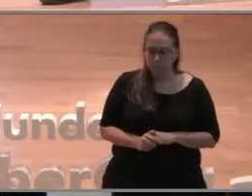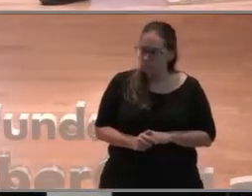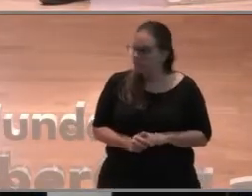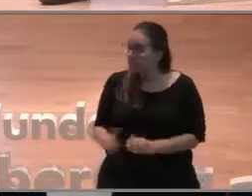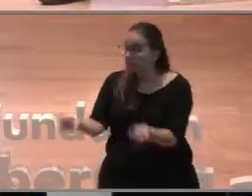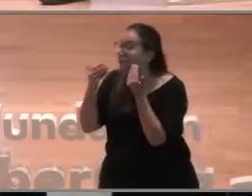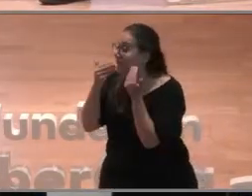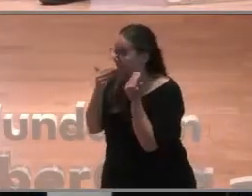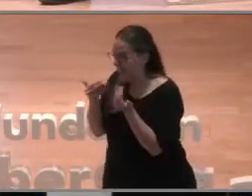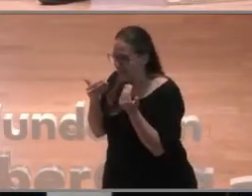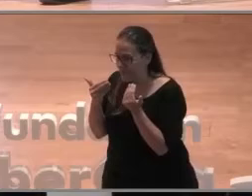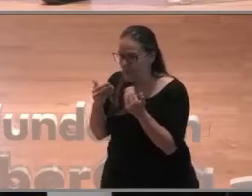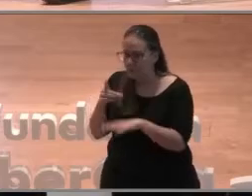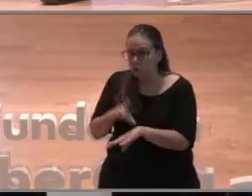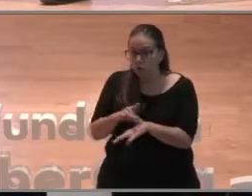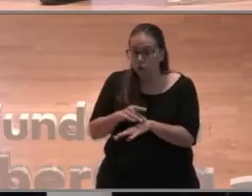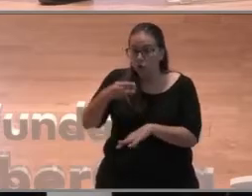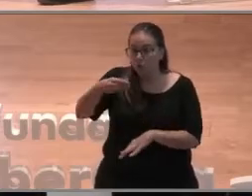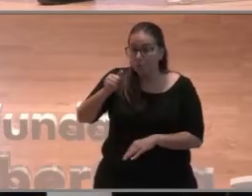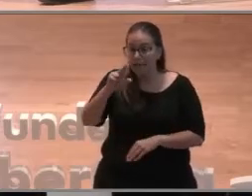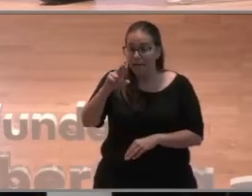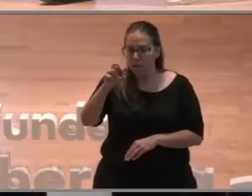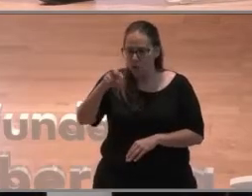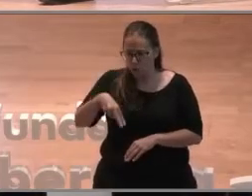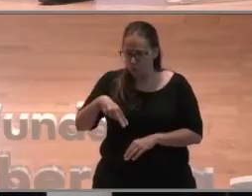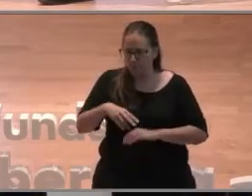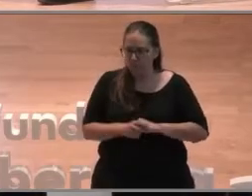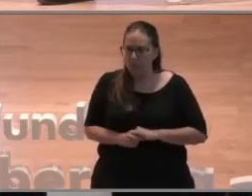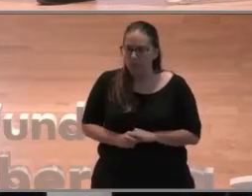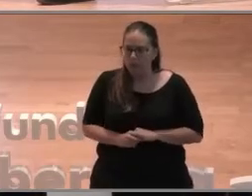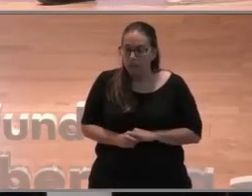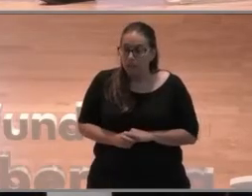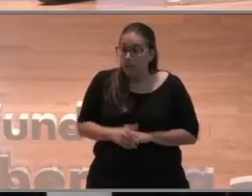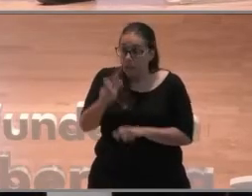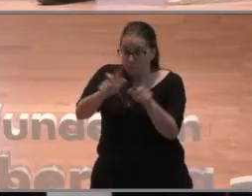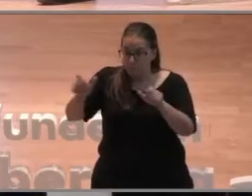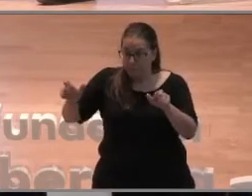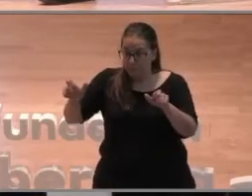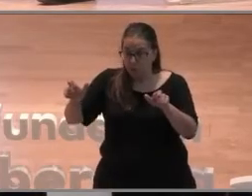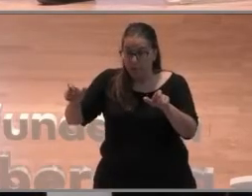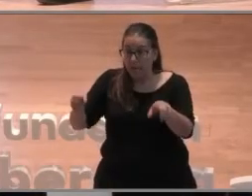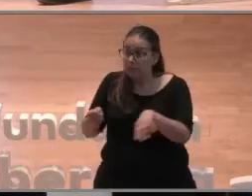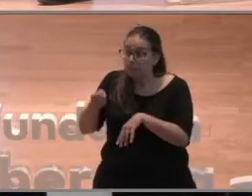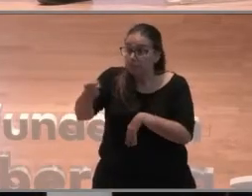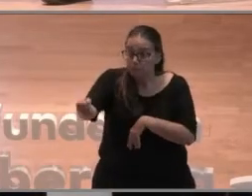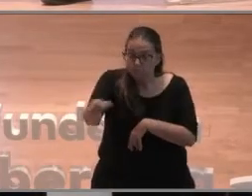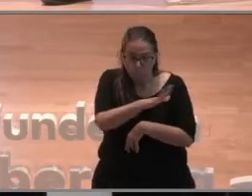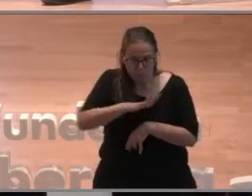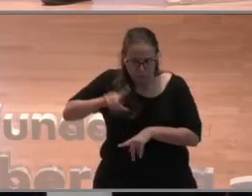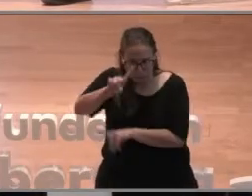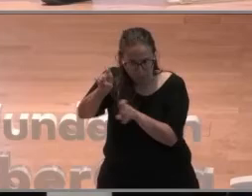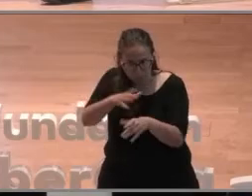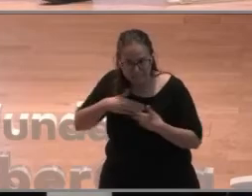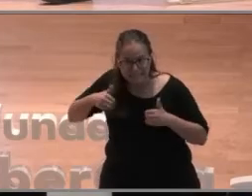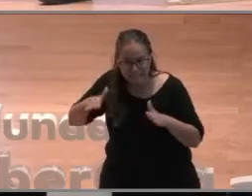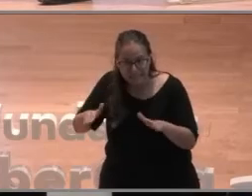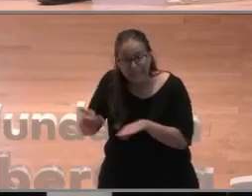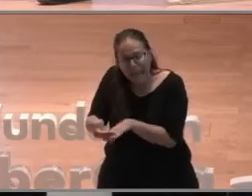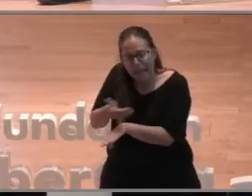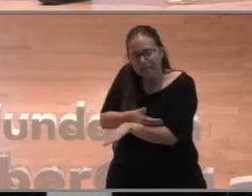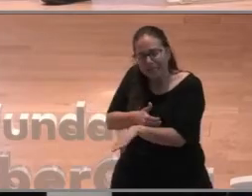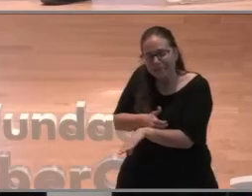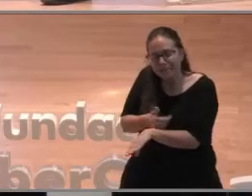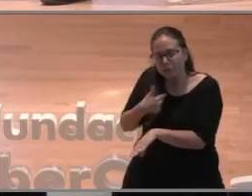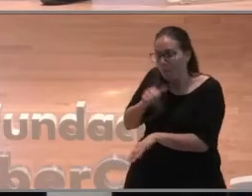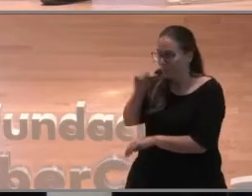Pues muchas gracias, doctor Marrón. Antes de pasar a la gente la posibilidad de que os hagan preguntas, os hago yo un